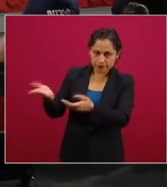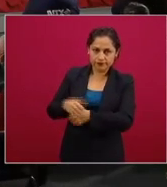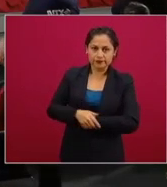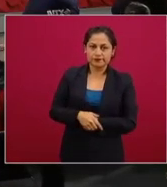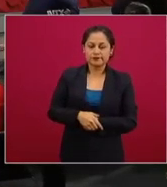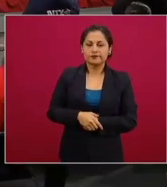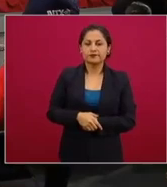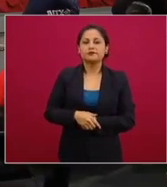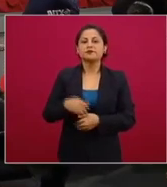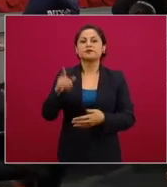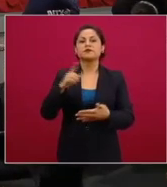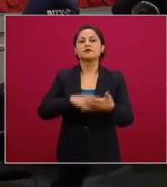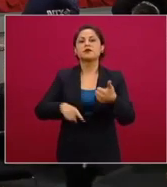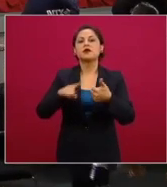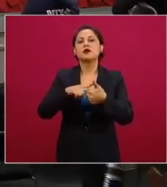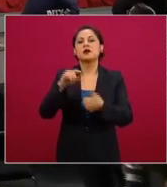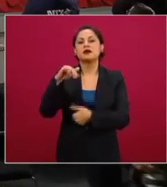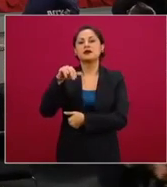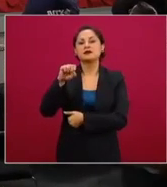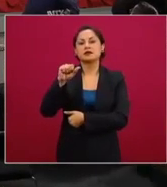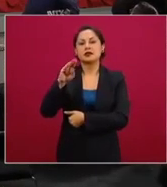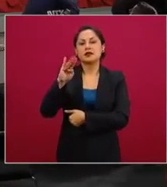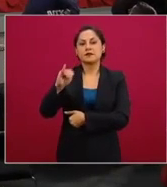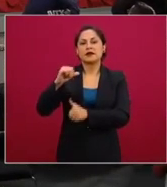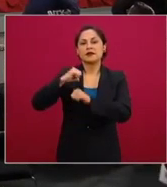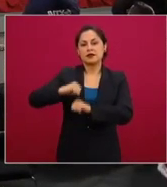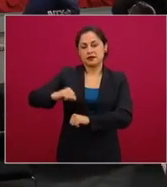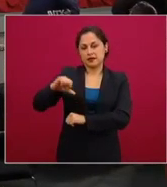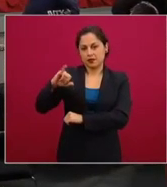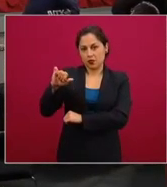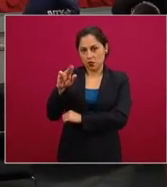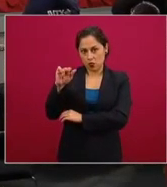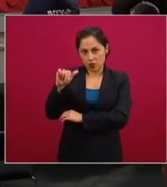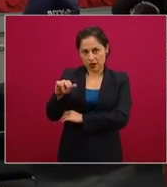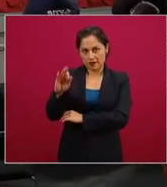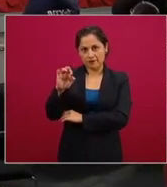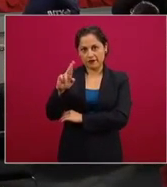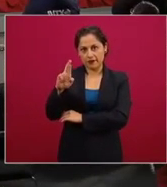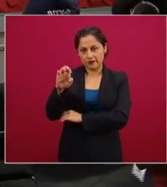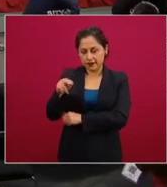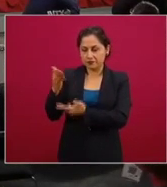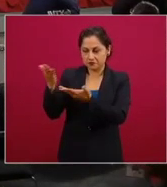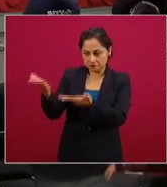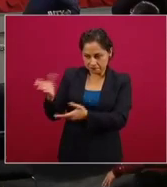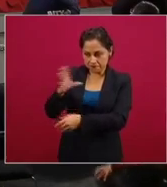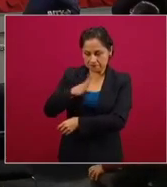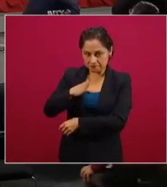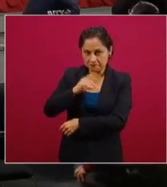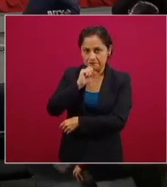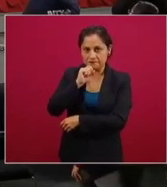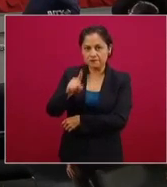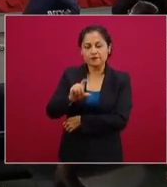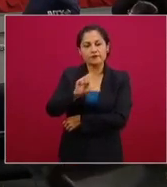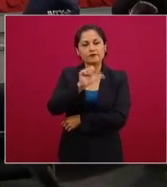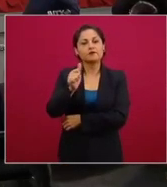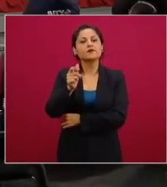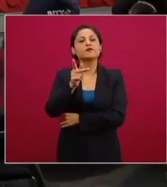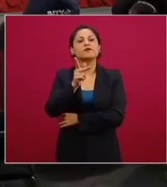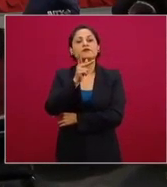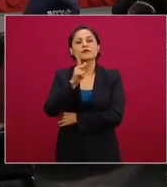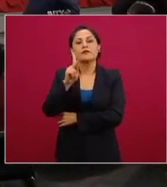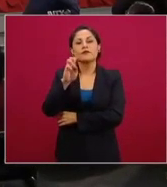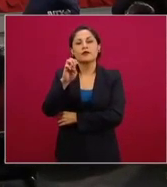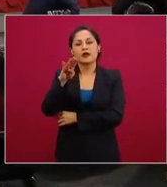El INSABI, Juan Ferrer, también aquí presente. Y Petróleos Mexicanos, que como